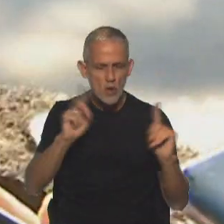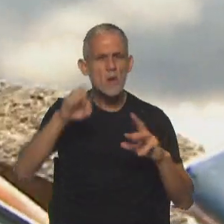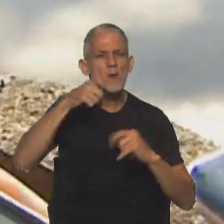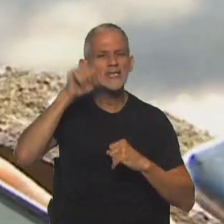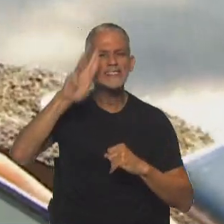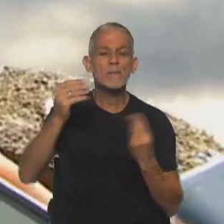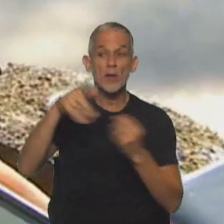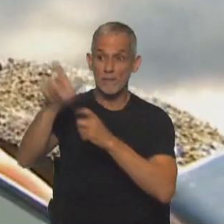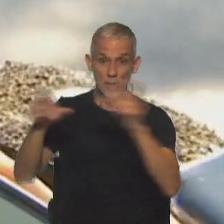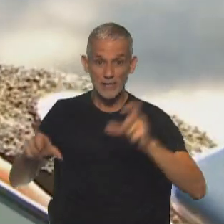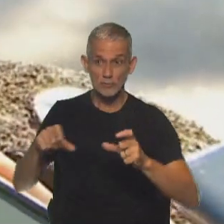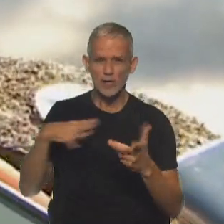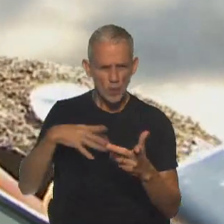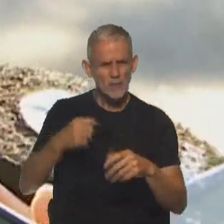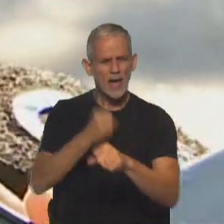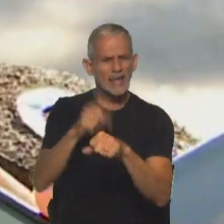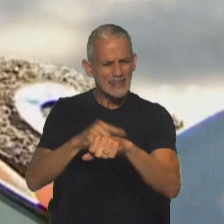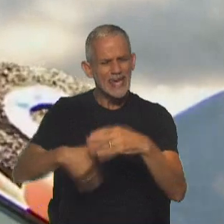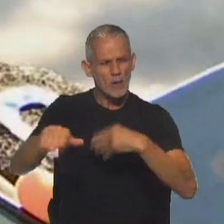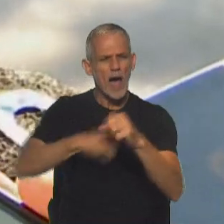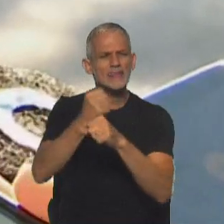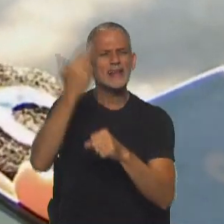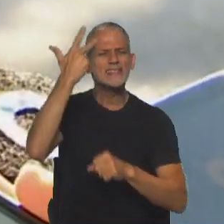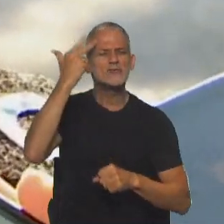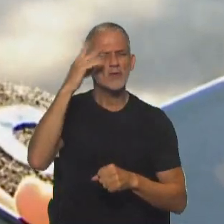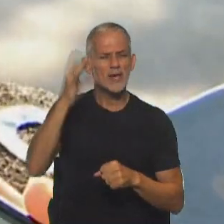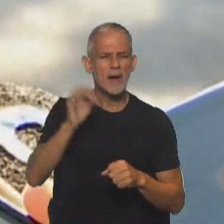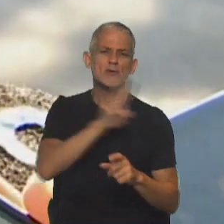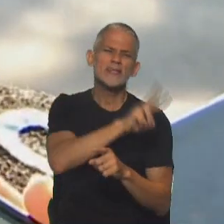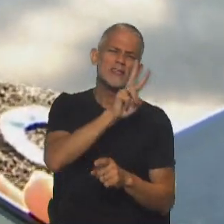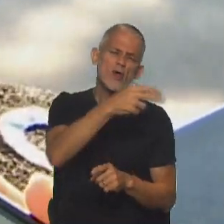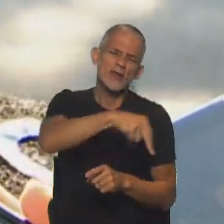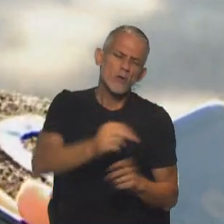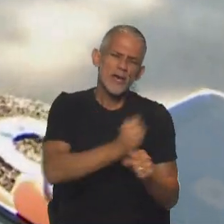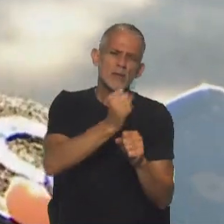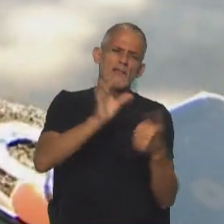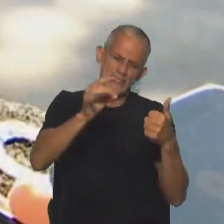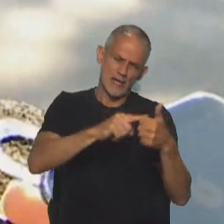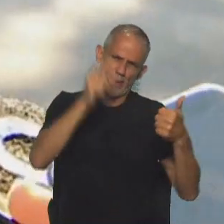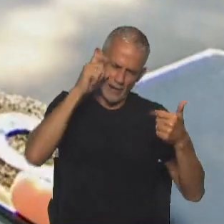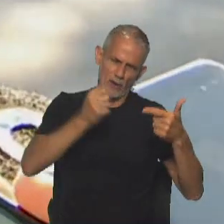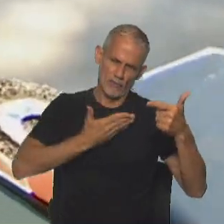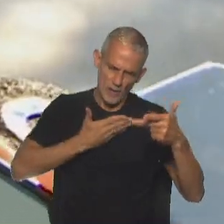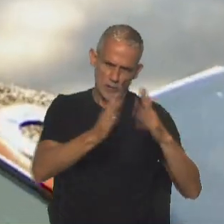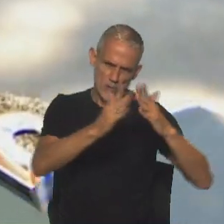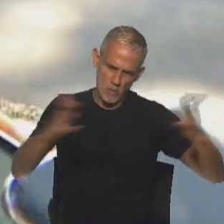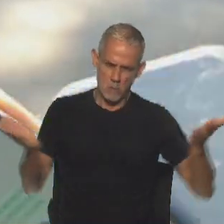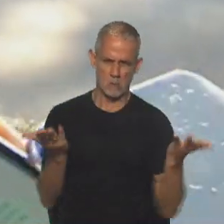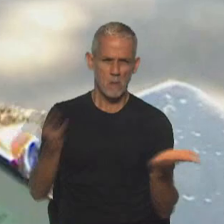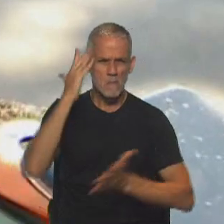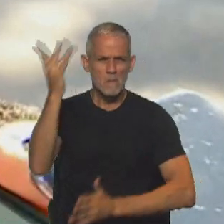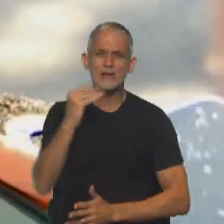en tanto las personas todavía tienen tiempo hasta el 18 de marzo, desde el 22 de noviembre, esto es todo diciembre, todo enero, todo febrero y